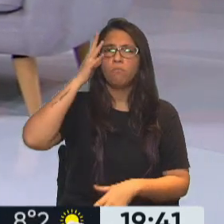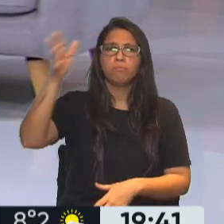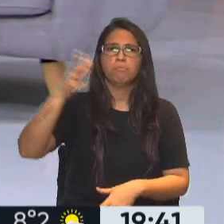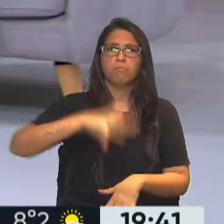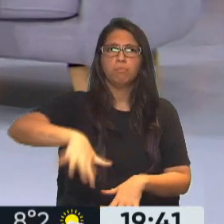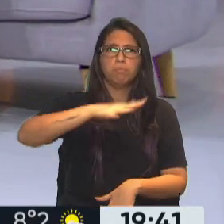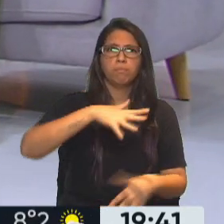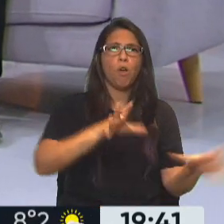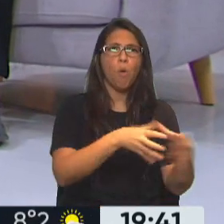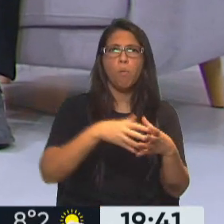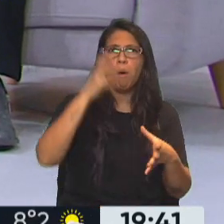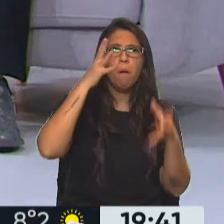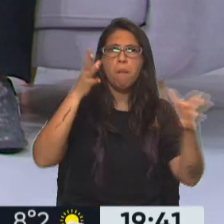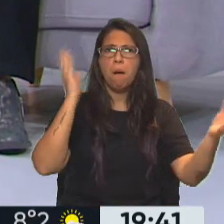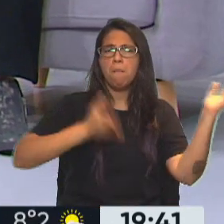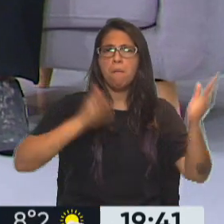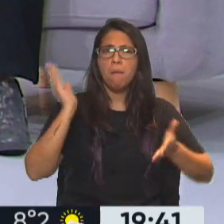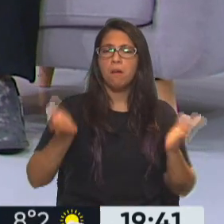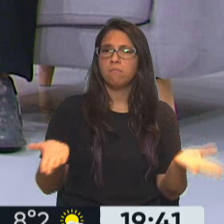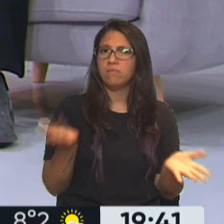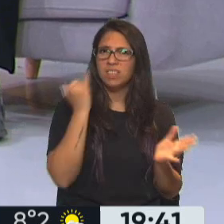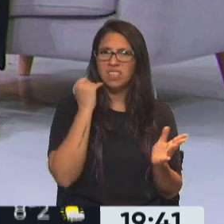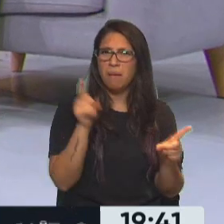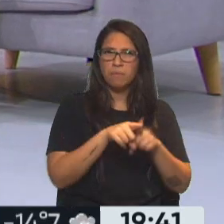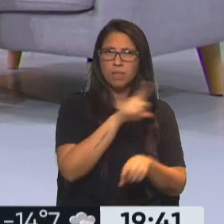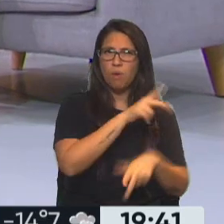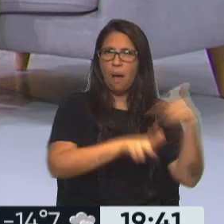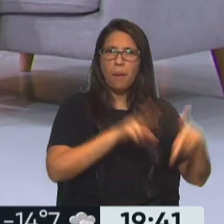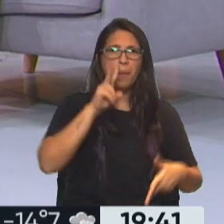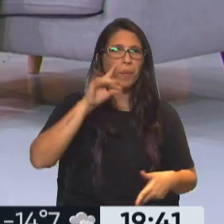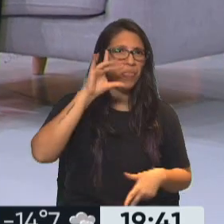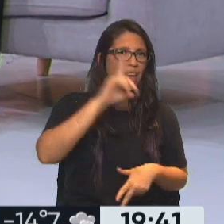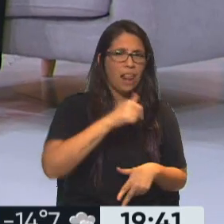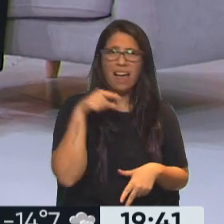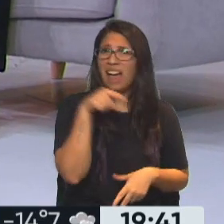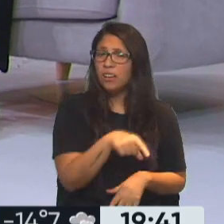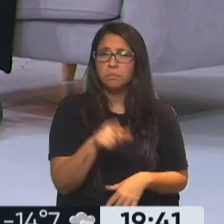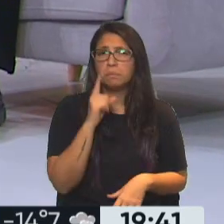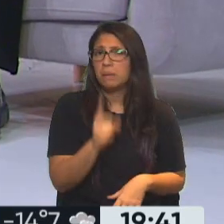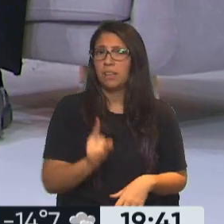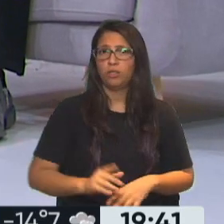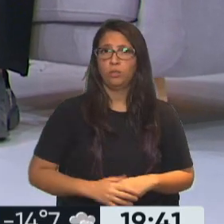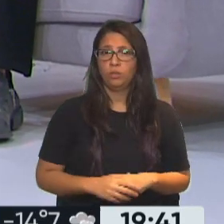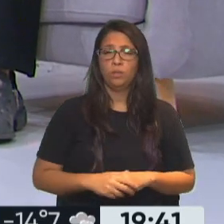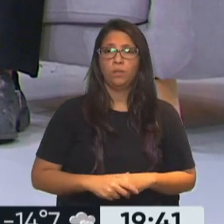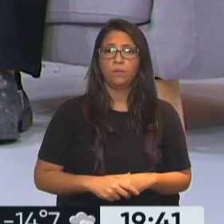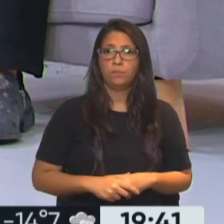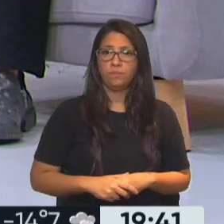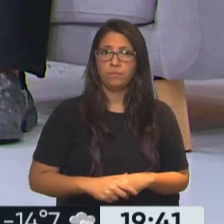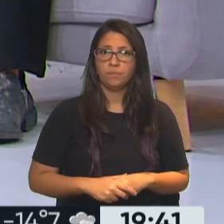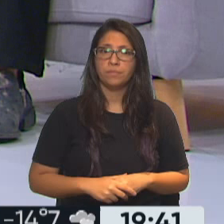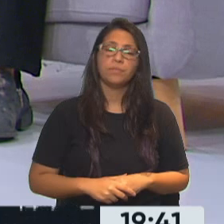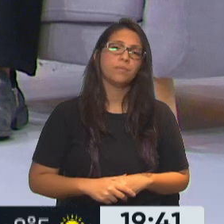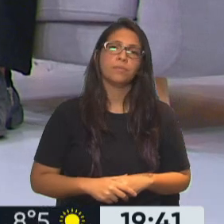sea, todos postulados que ya se escuchaban en boca de Videla, y esto es peligrosísimo, porque más allá de la